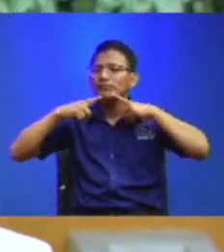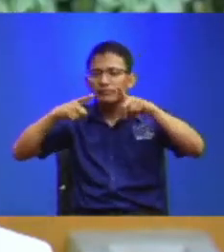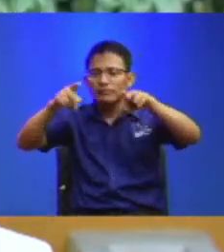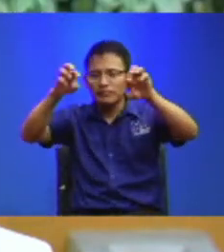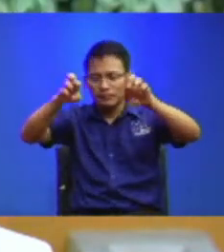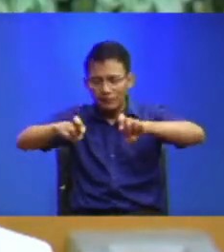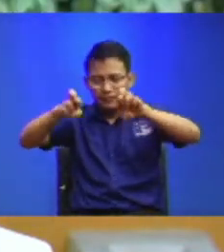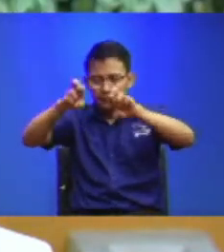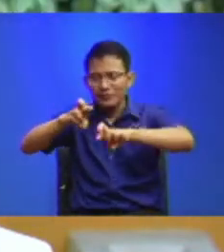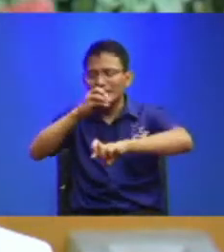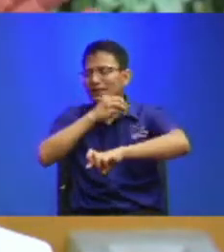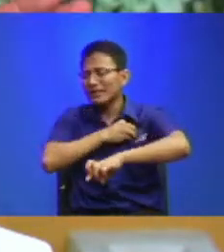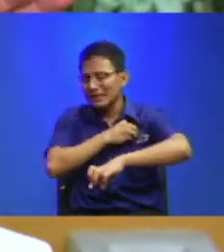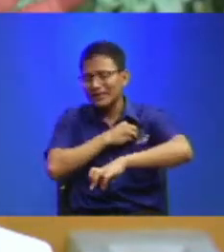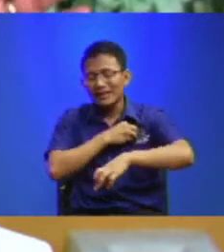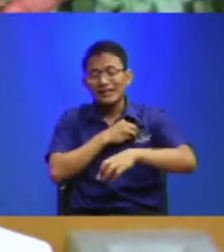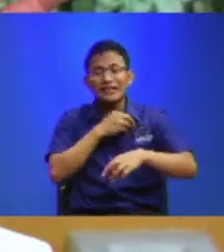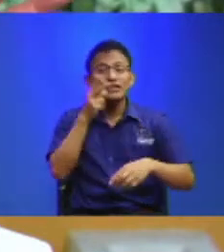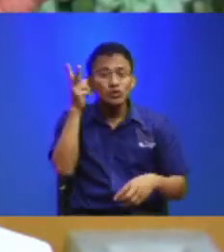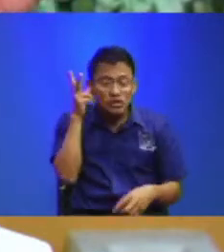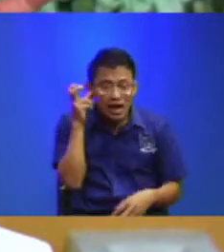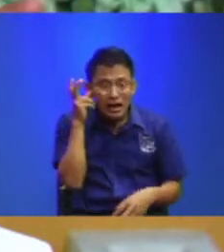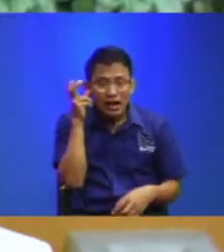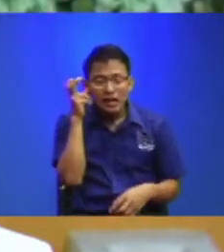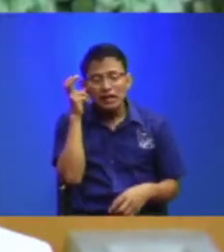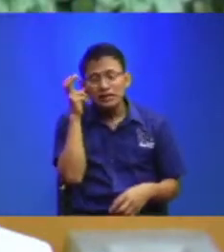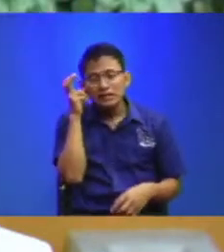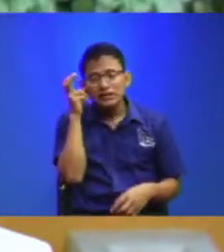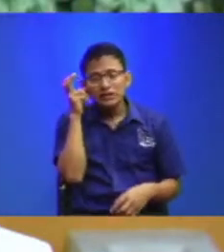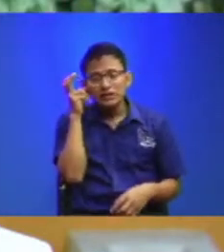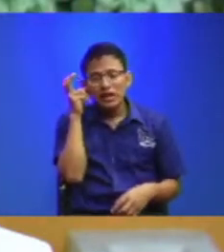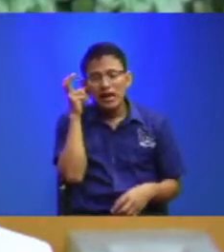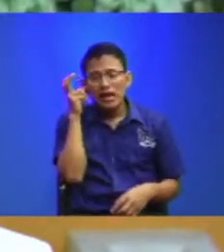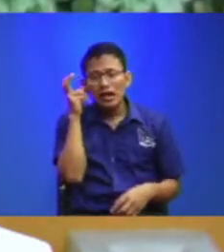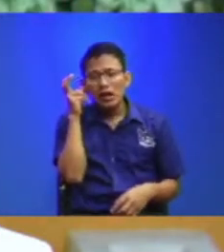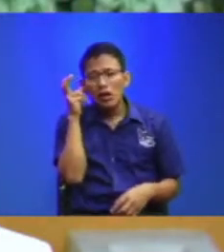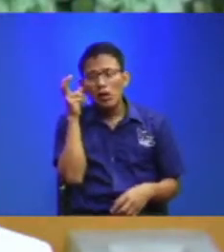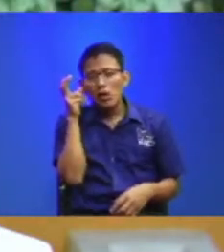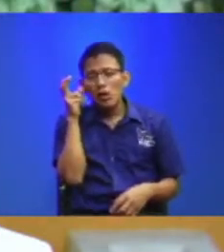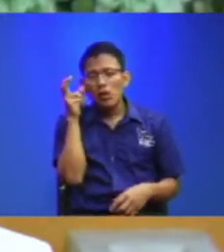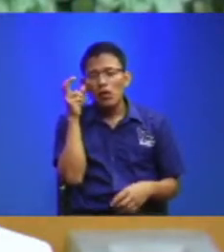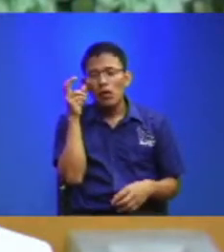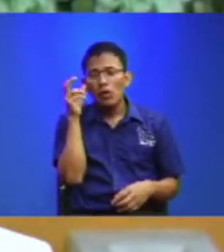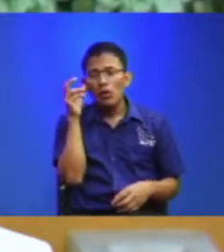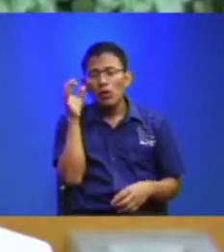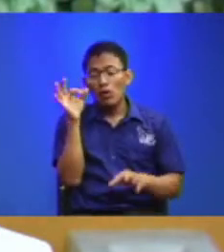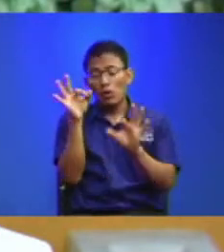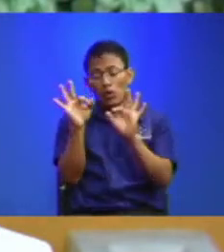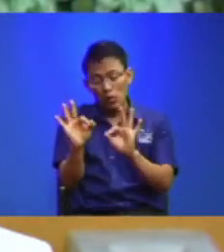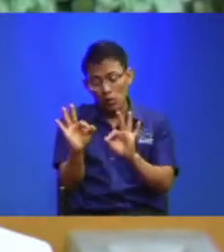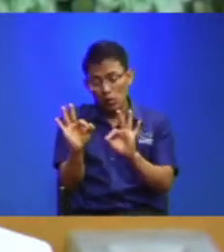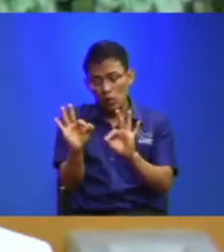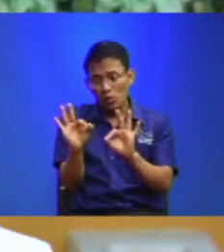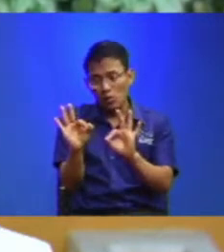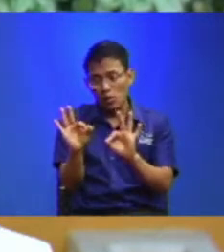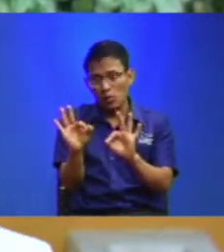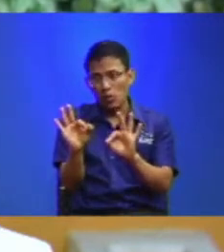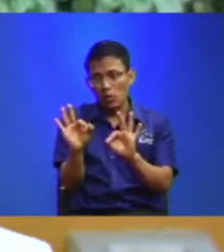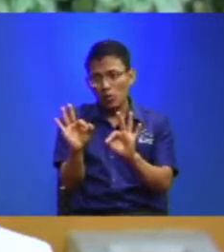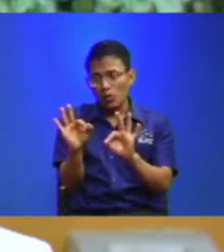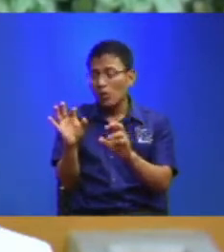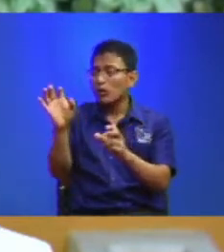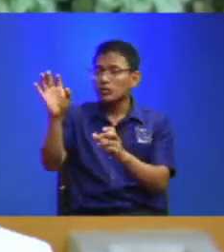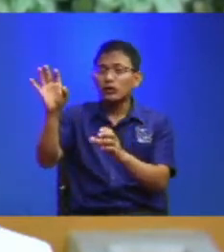hacerlo, pues su sangre sea sobre él. Pero el que sea advertido y se retracte, pues bien hará.